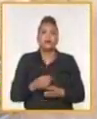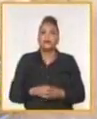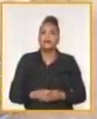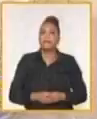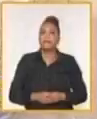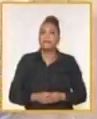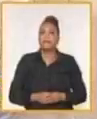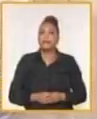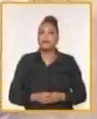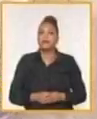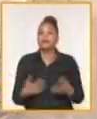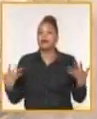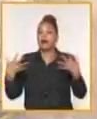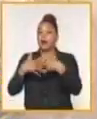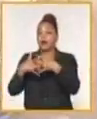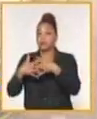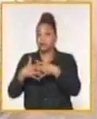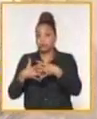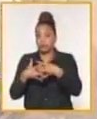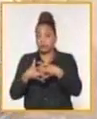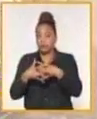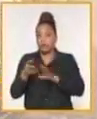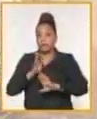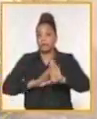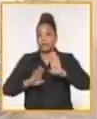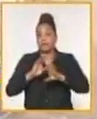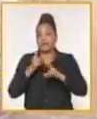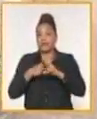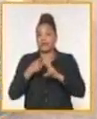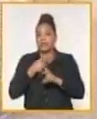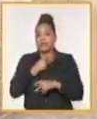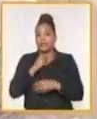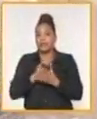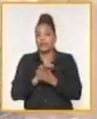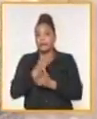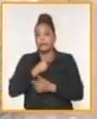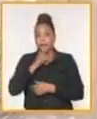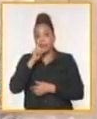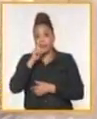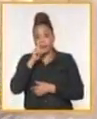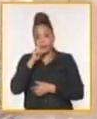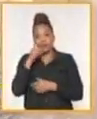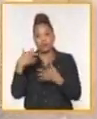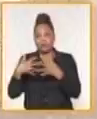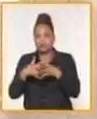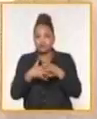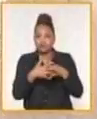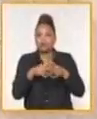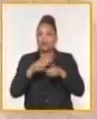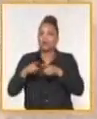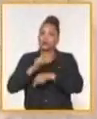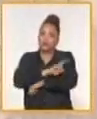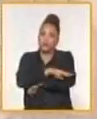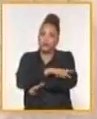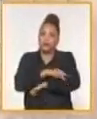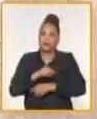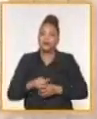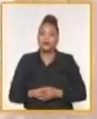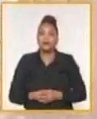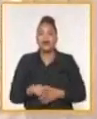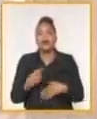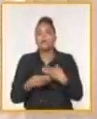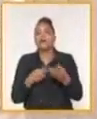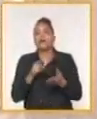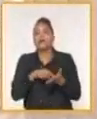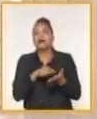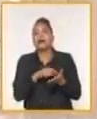están aliados. Ansarallah defiende a Yemen. Pero tiene aliados. Entonces, el problema no está en el arma nuclear, el problema está